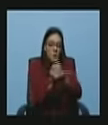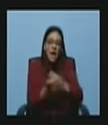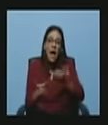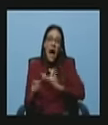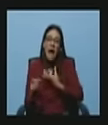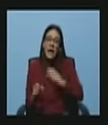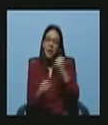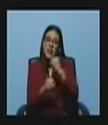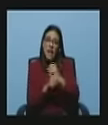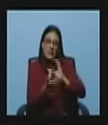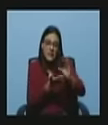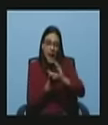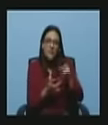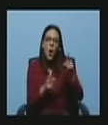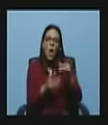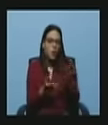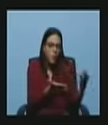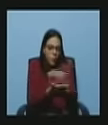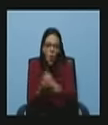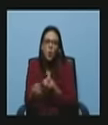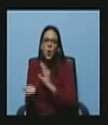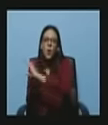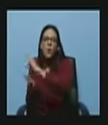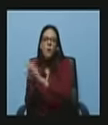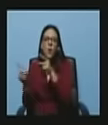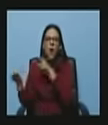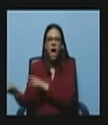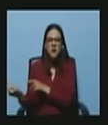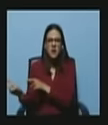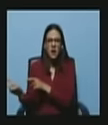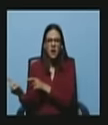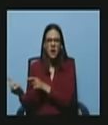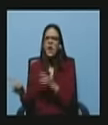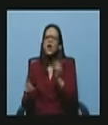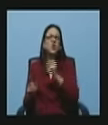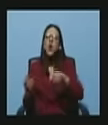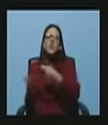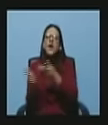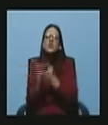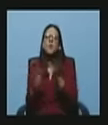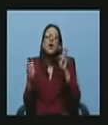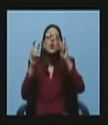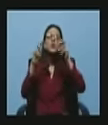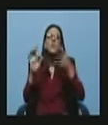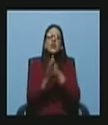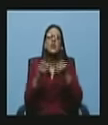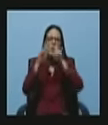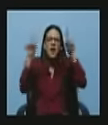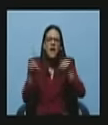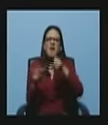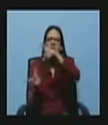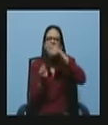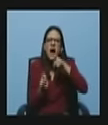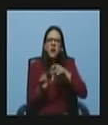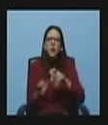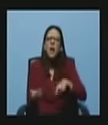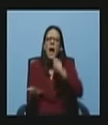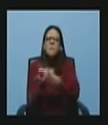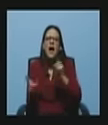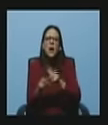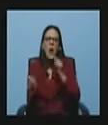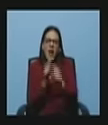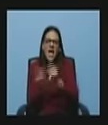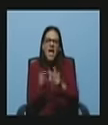No sé cómo era el procedimiento. Y si era que él hacía alguna factura y por medio de esa factura se hacía un pago en efectivo, no lo tiene